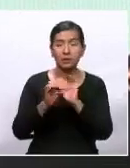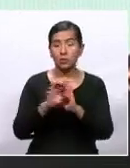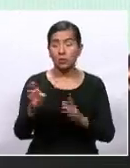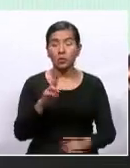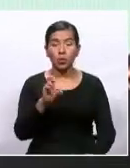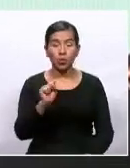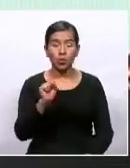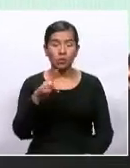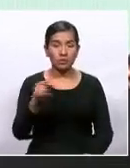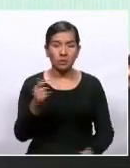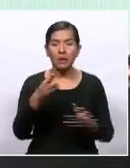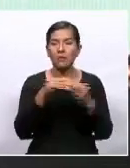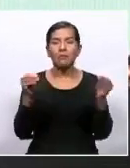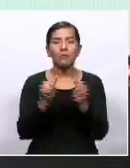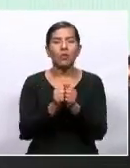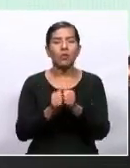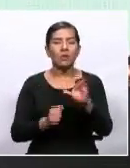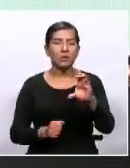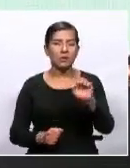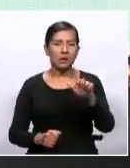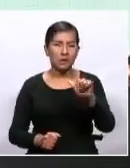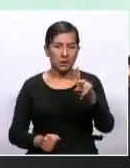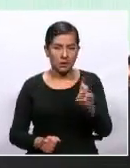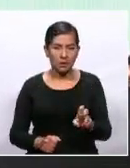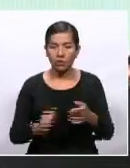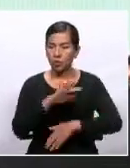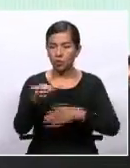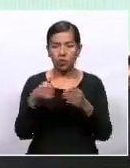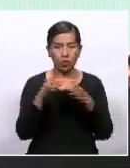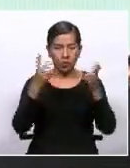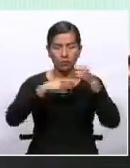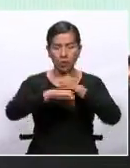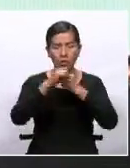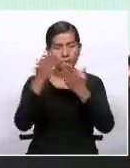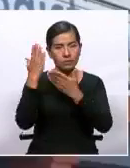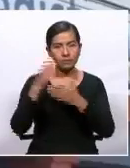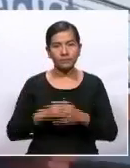UFPA y CELADE. Estos son los detalles de esta convocatoria.